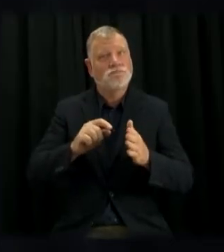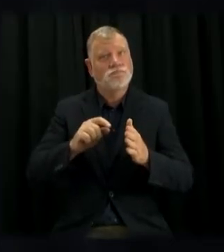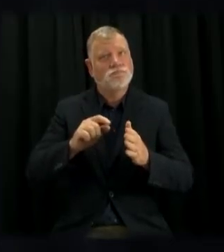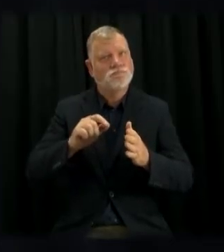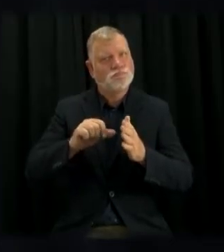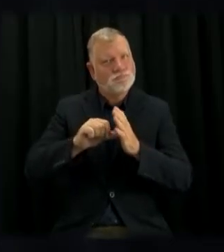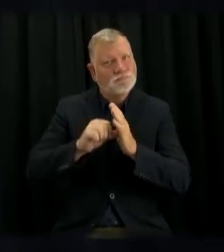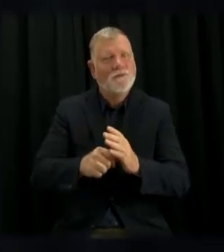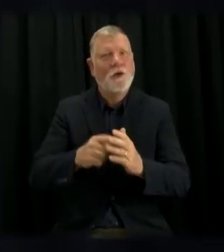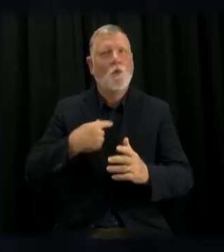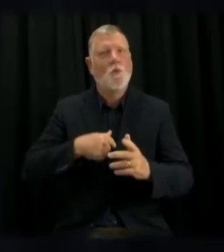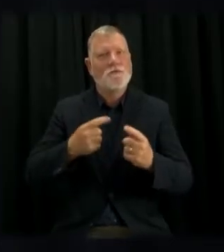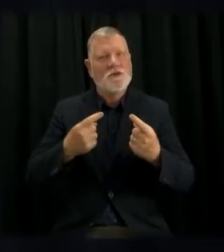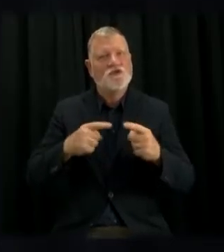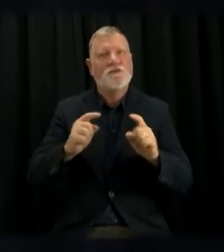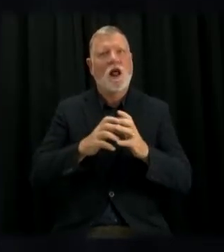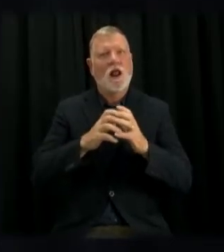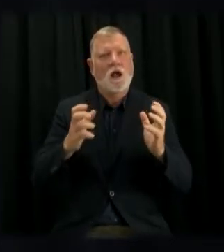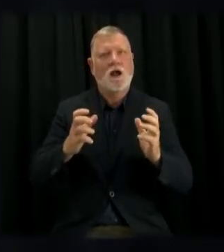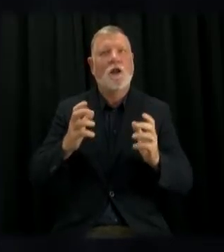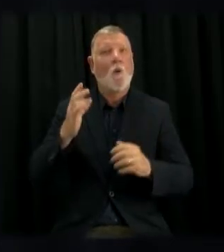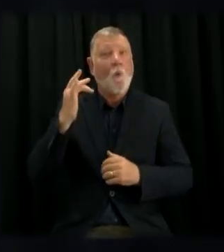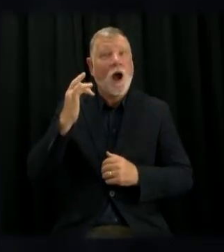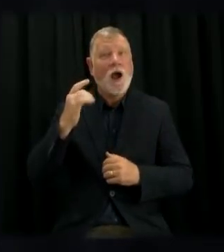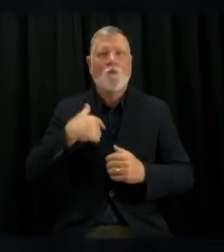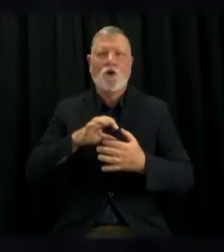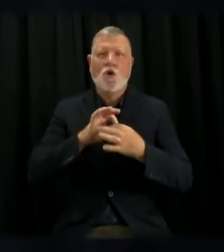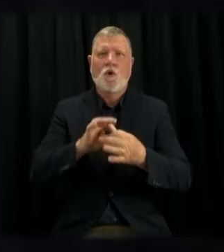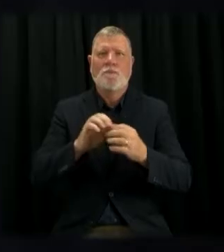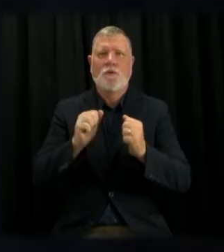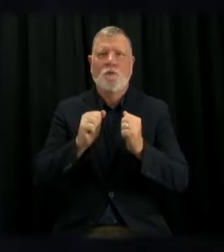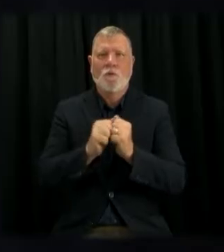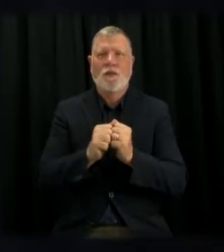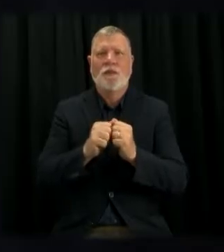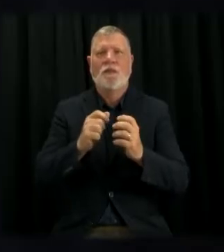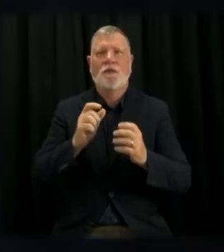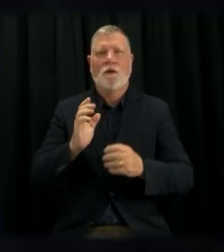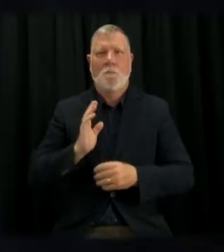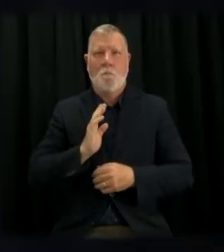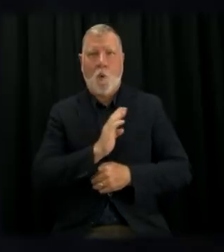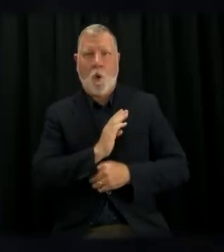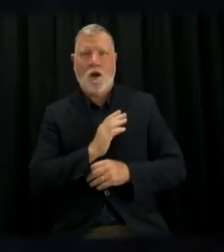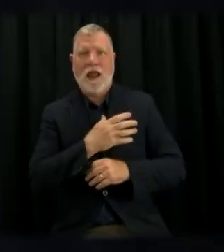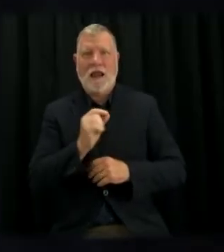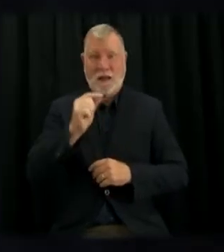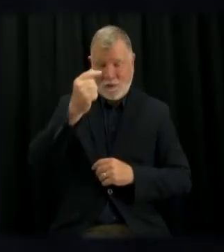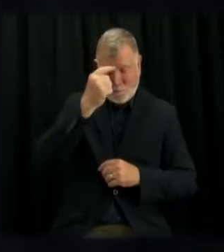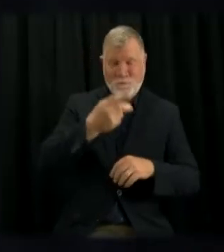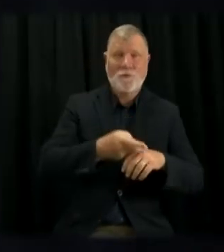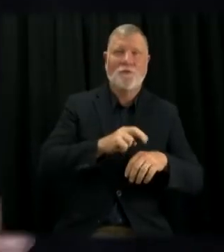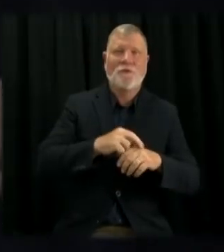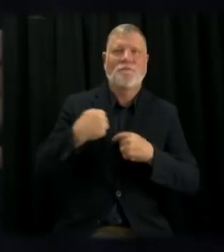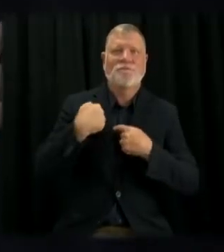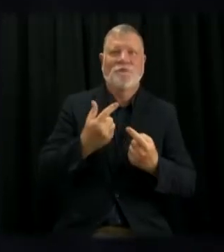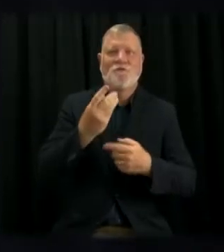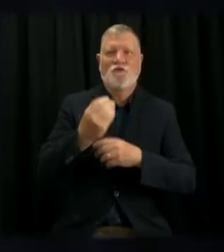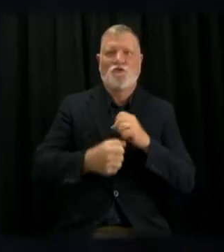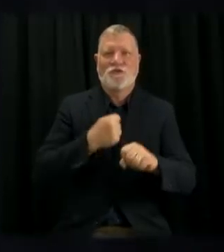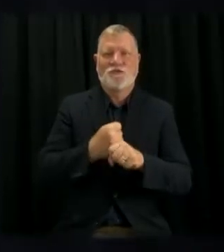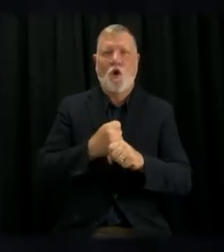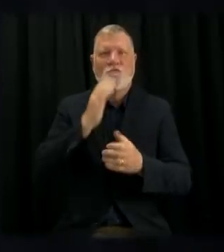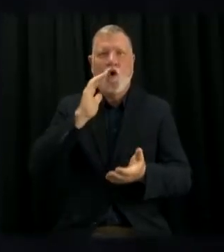que realzar eso. Hemos logrado un montón. Y esto ocurre por la cooperación y la colaboración con la Junta y el gobierno en los